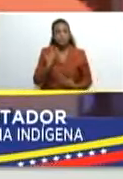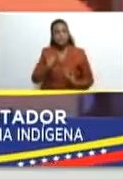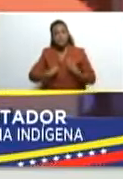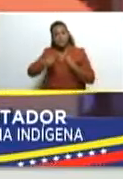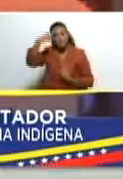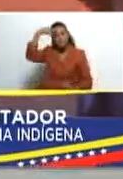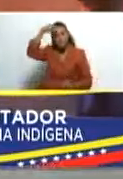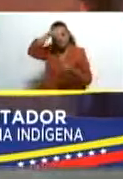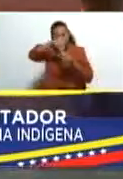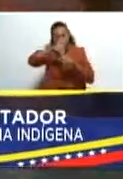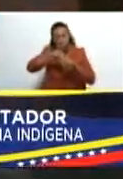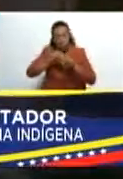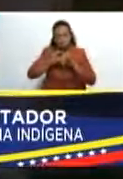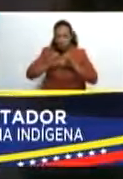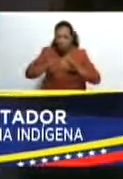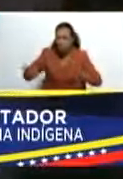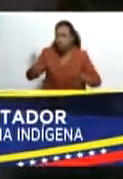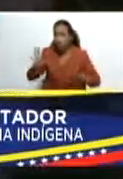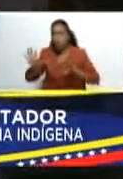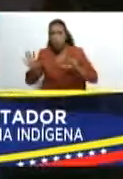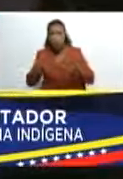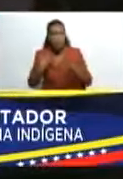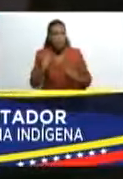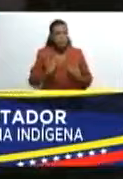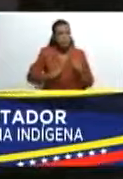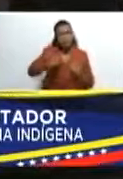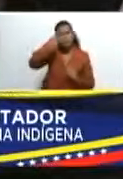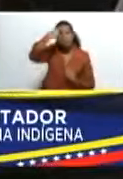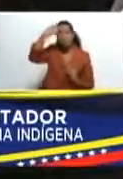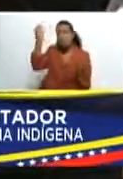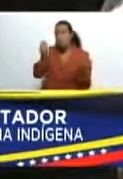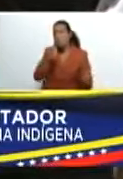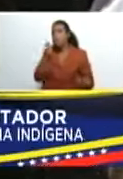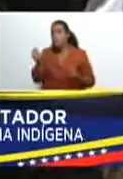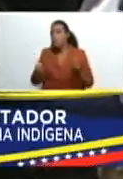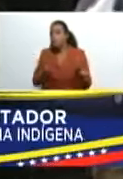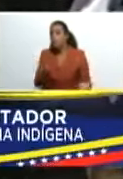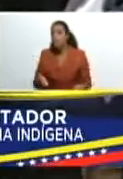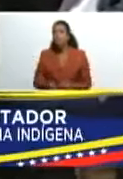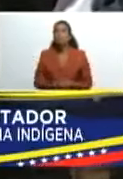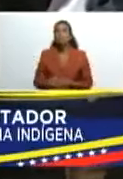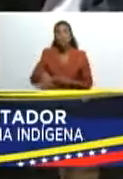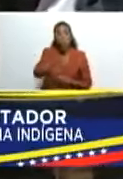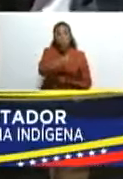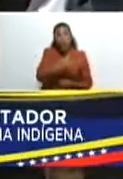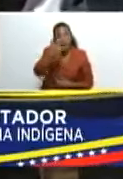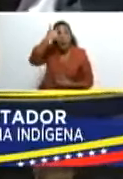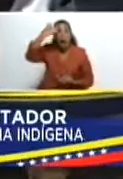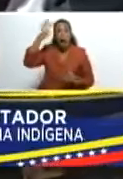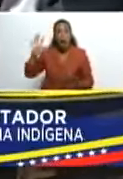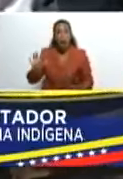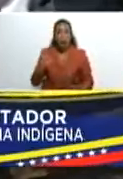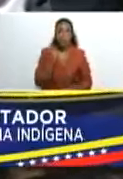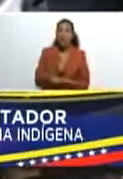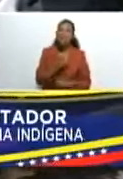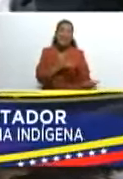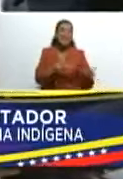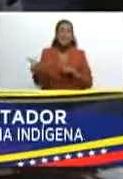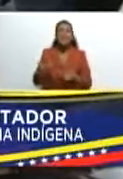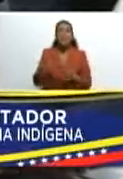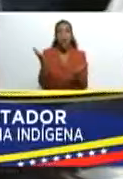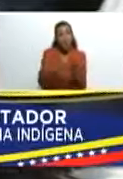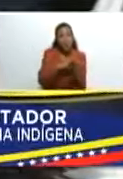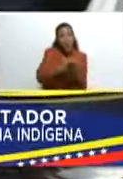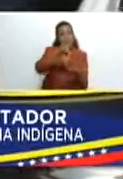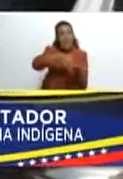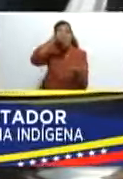preocupación. Es una gran preocupación. Y que nosotros creamos que el mandado está hecho, como se dice.